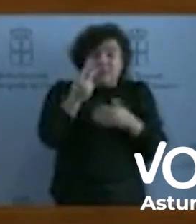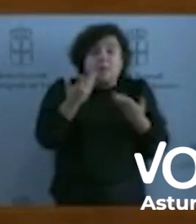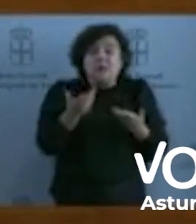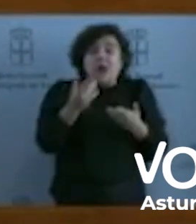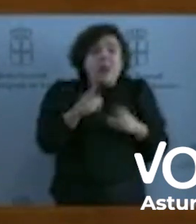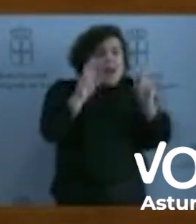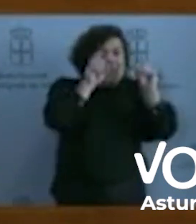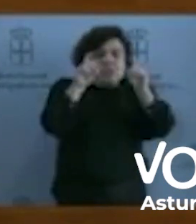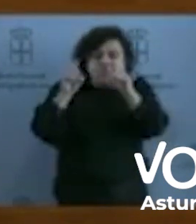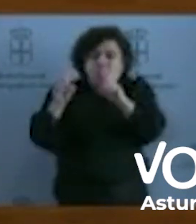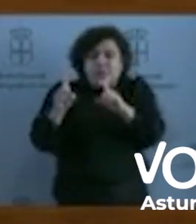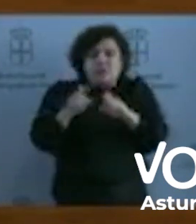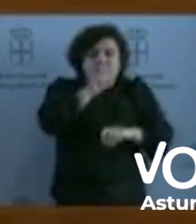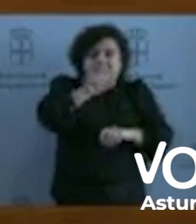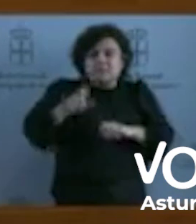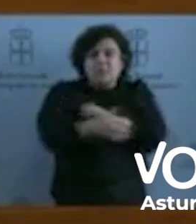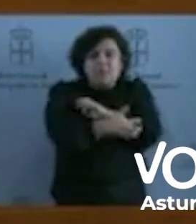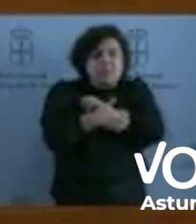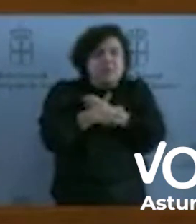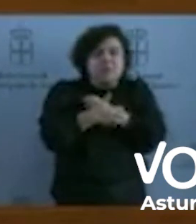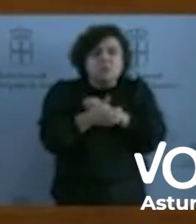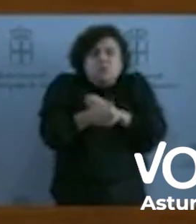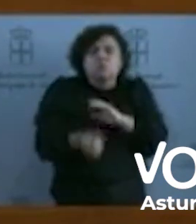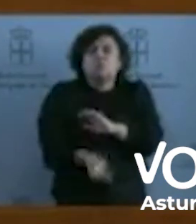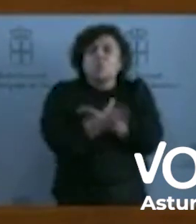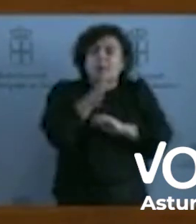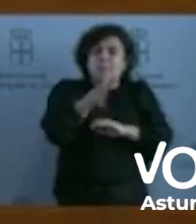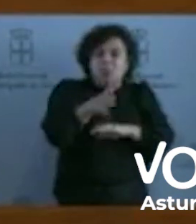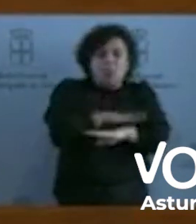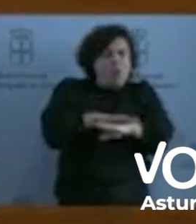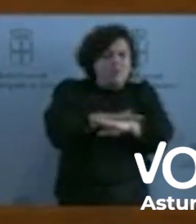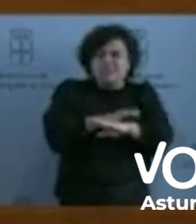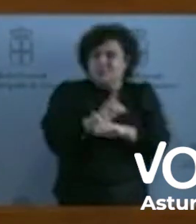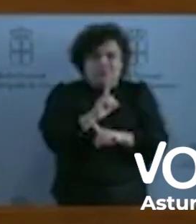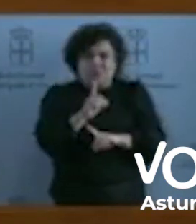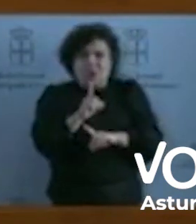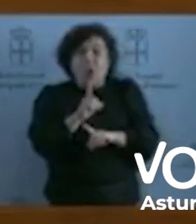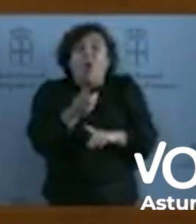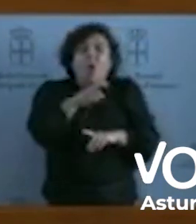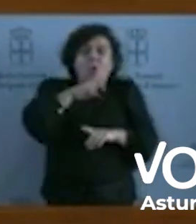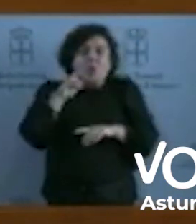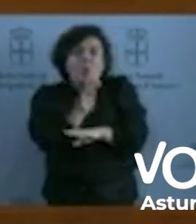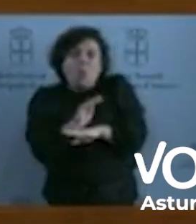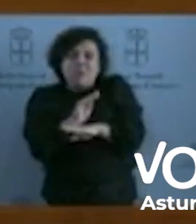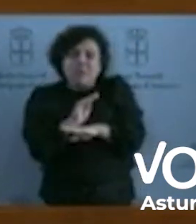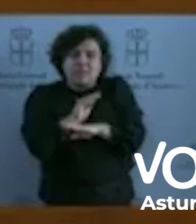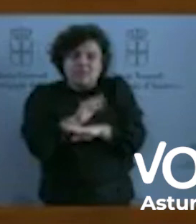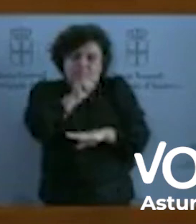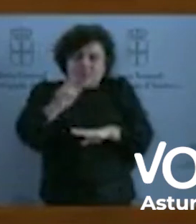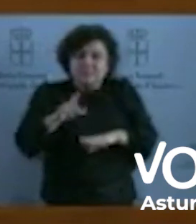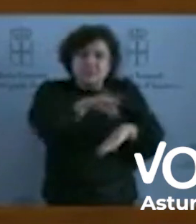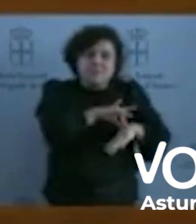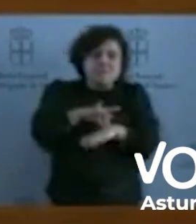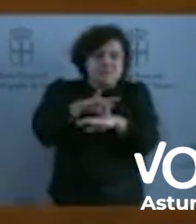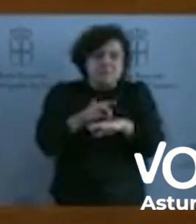ningún Estado, el cuidado de los enfermos no lo crea el socialismo. Fueron órdenes religiosas, curas, monjas que no cobraban